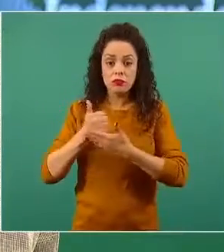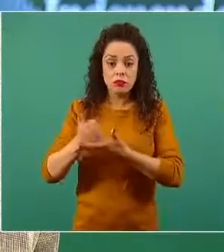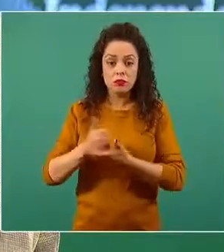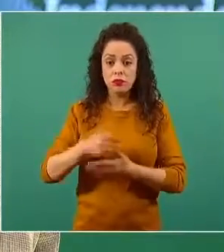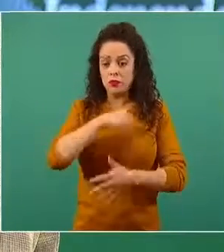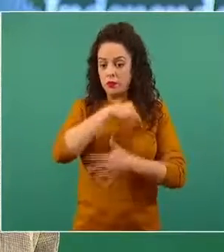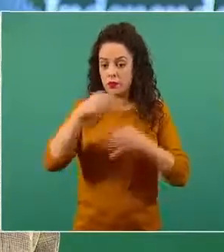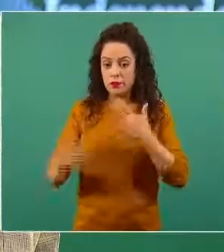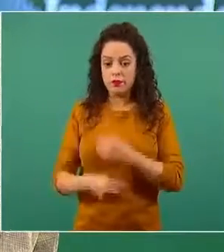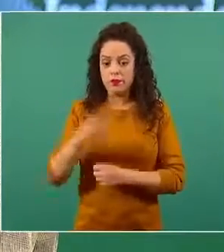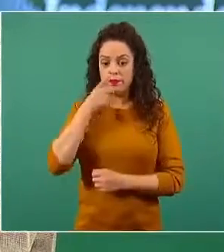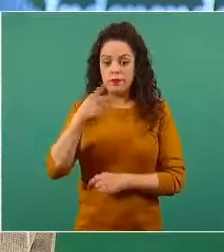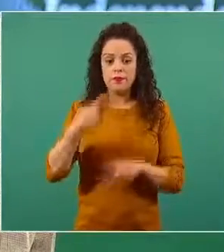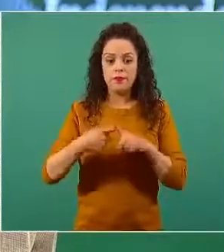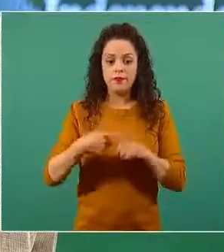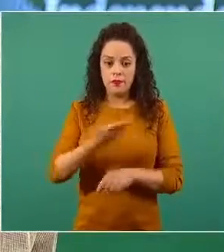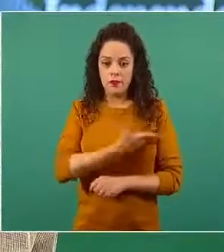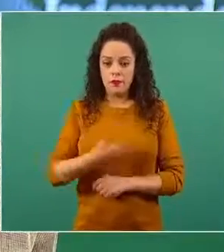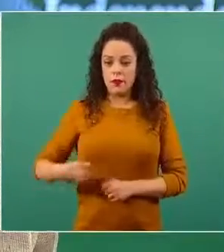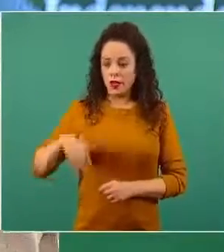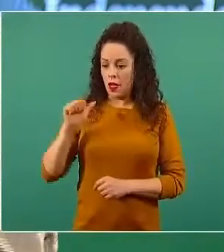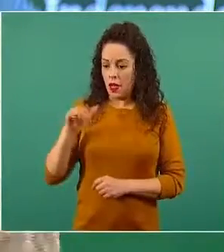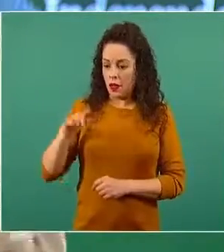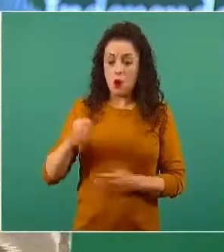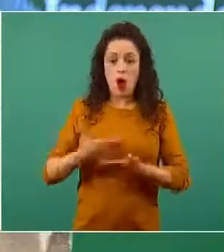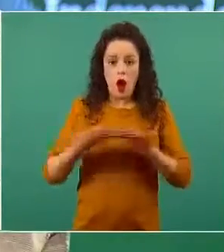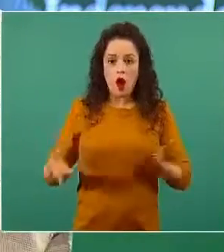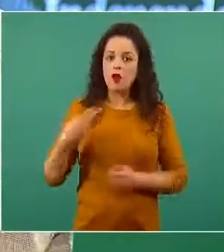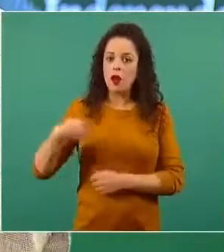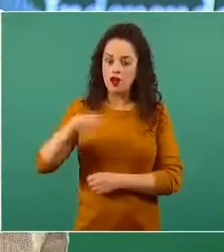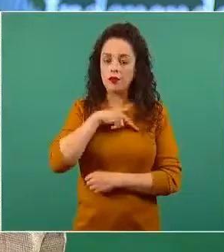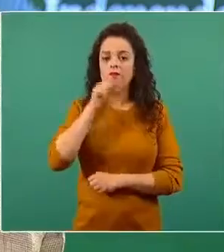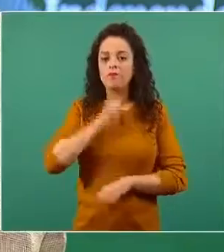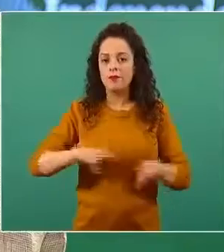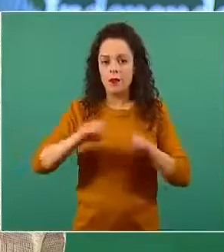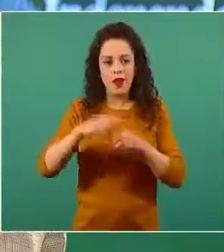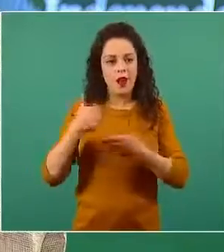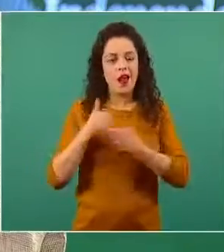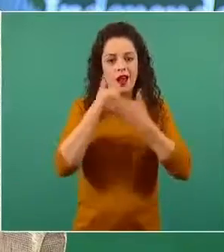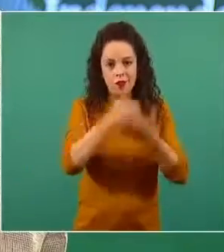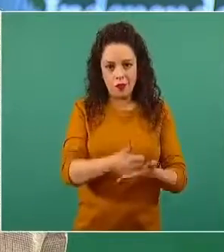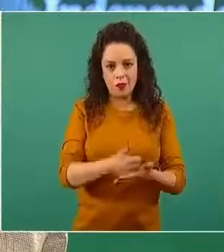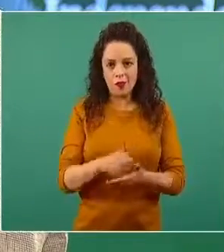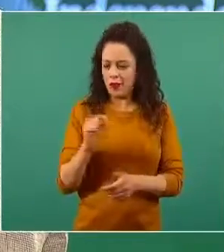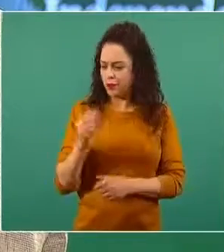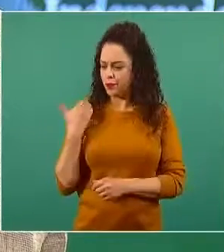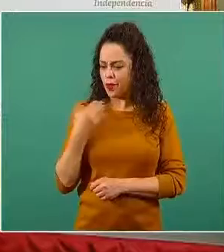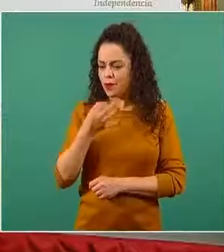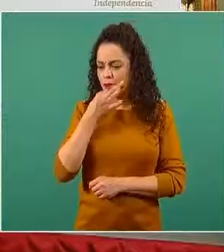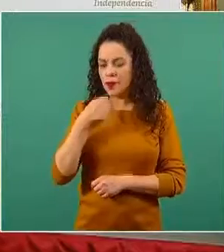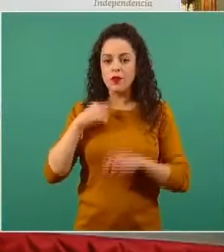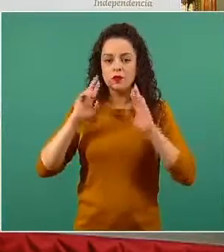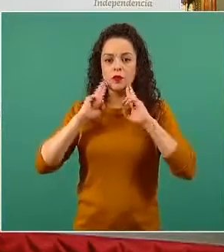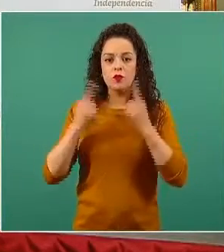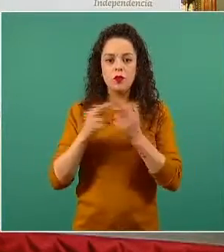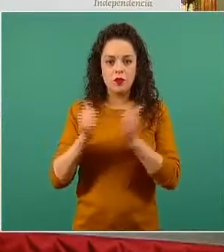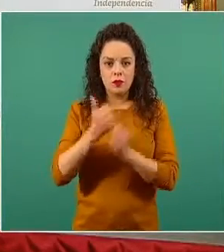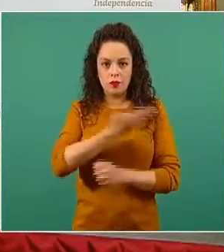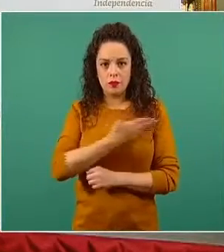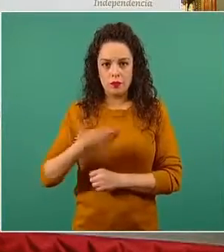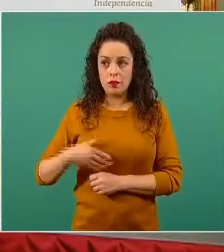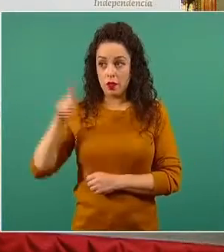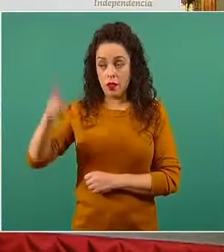presidente López Obrador, y seremos recíprocos. Justamente hace unos minutos en la sesión con el presidente nos dio algunas